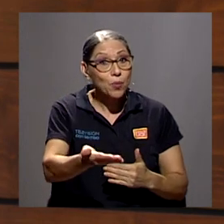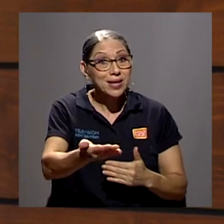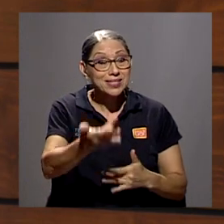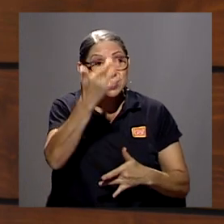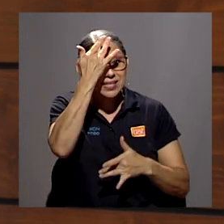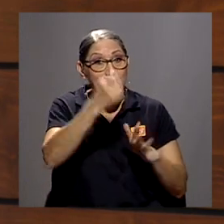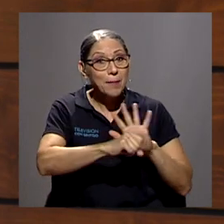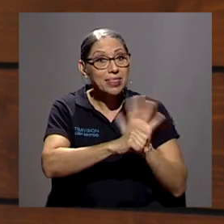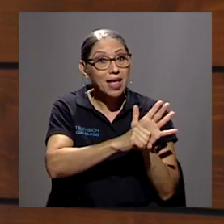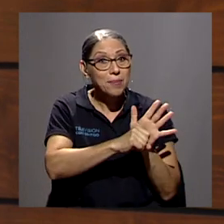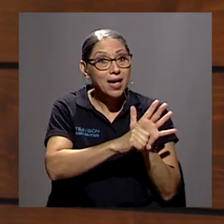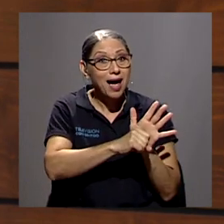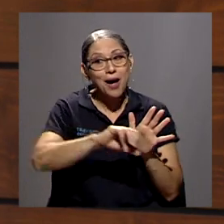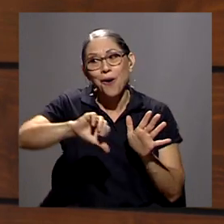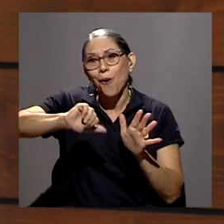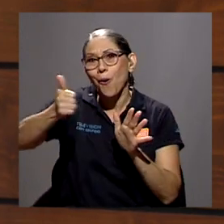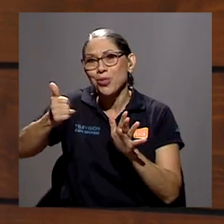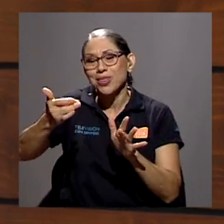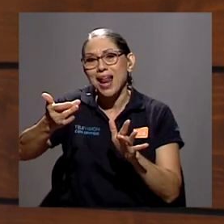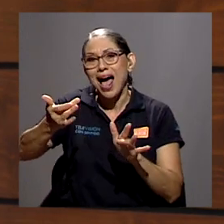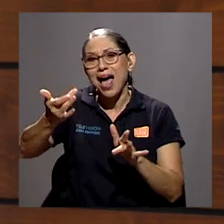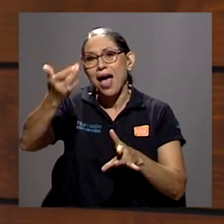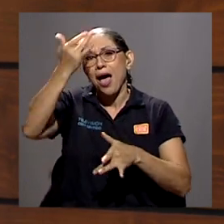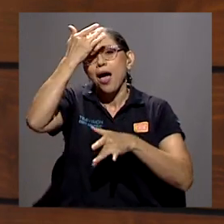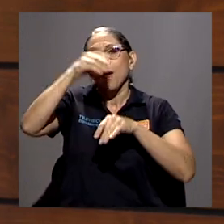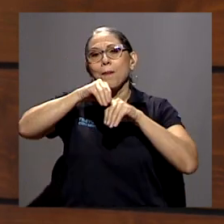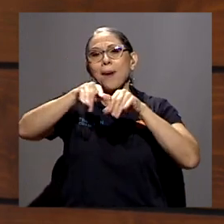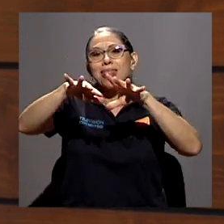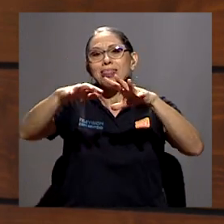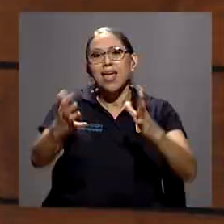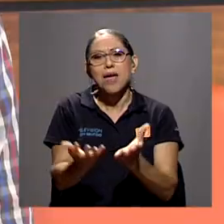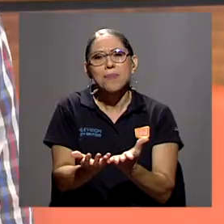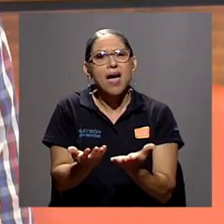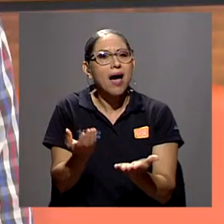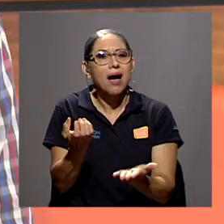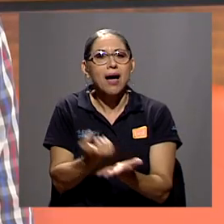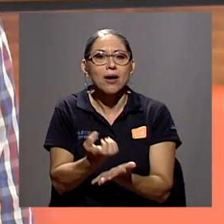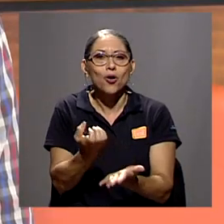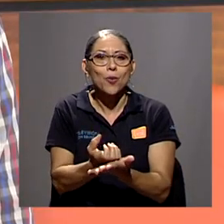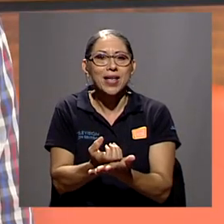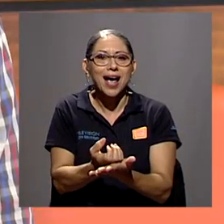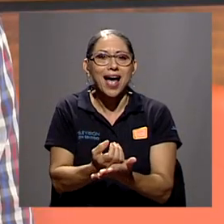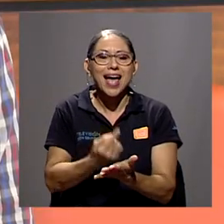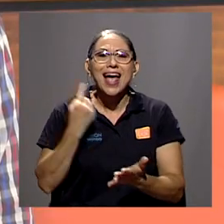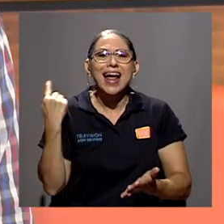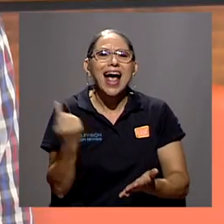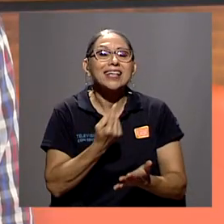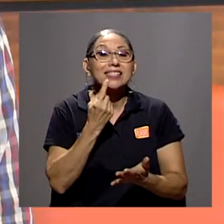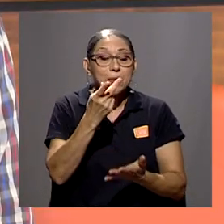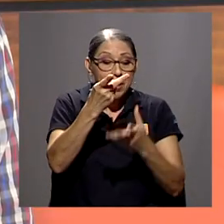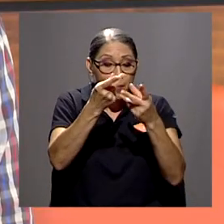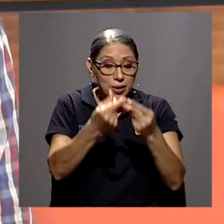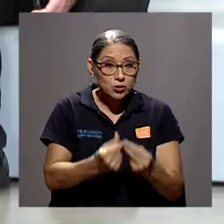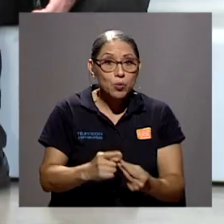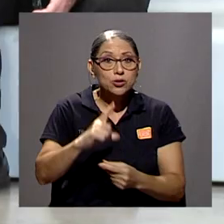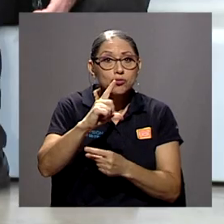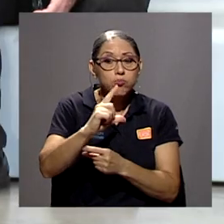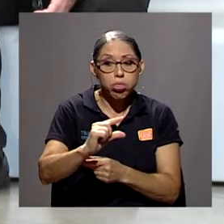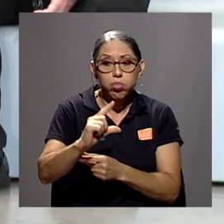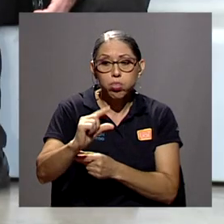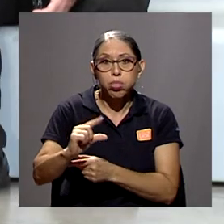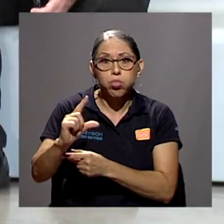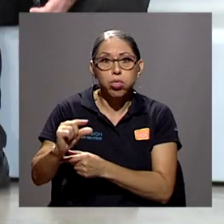pandemia que es la pandemia económica y casi siempre los recortes van hacia sectores que algunos